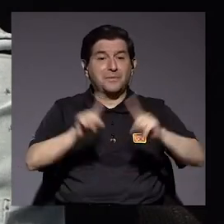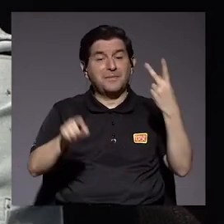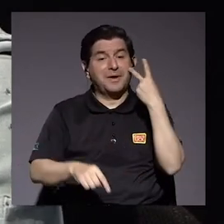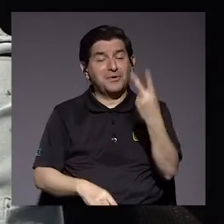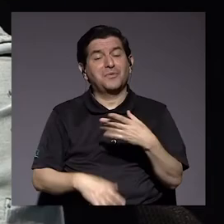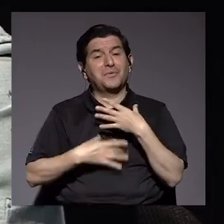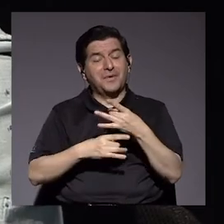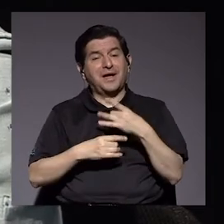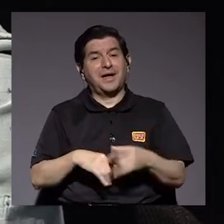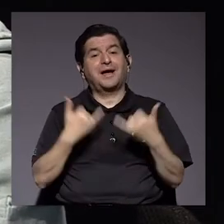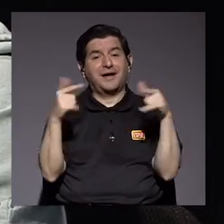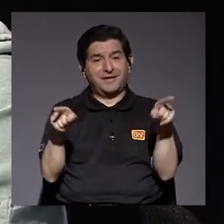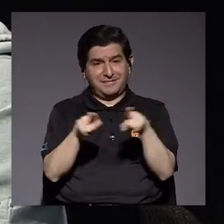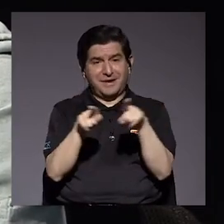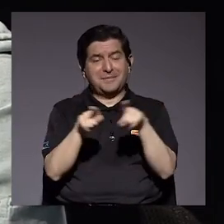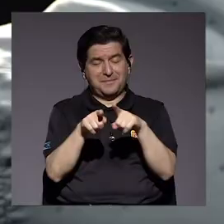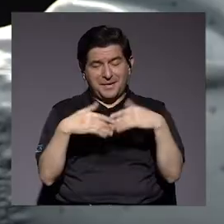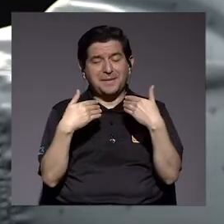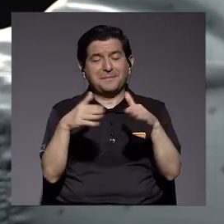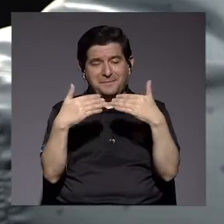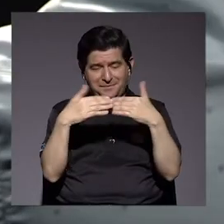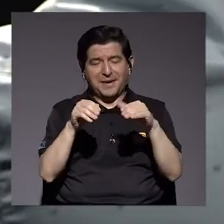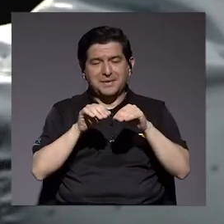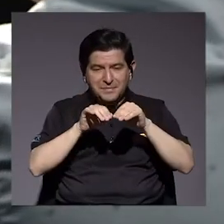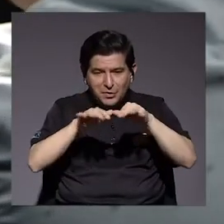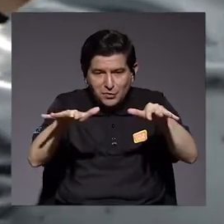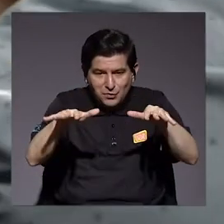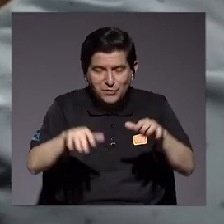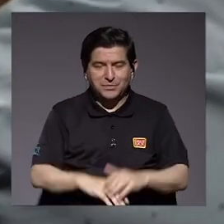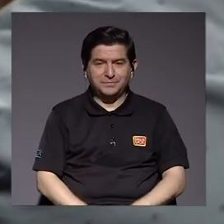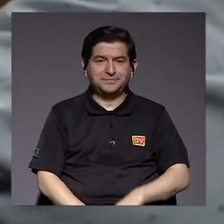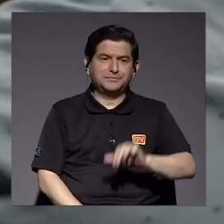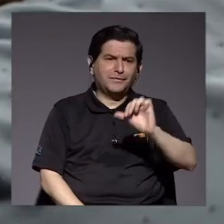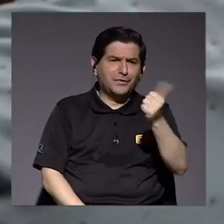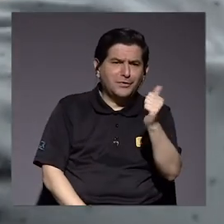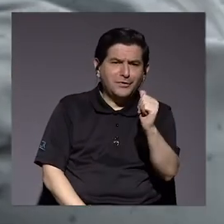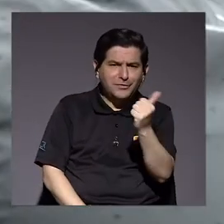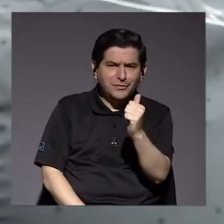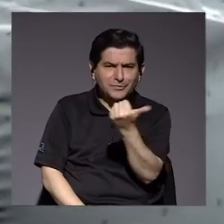Y vean, curioso, ¿no? Está en Panamá uh-huh. también. Está en Panamá también. Y los otros,